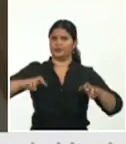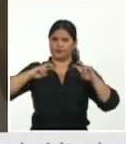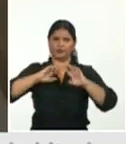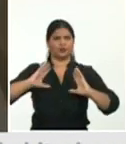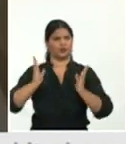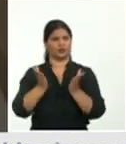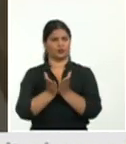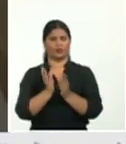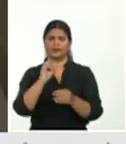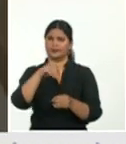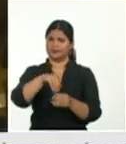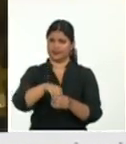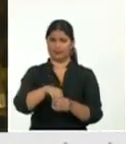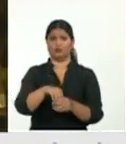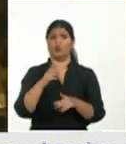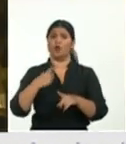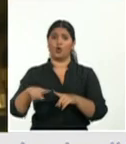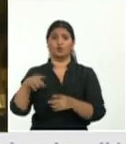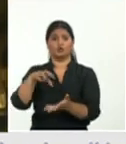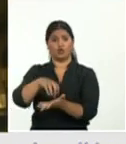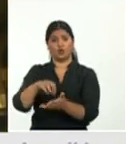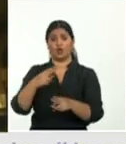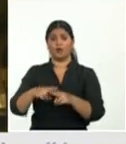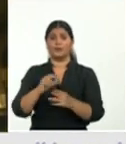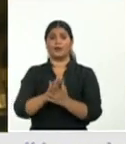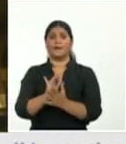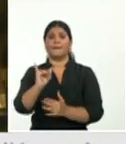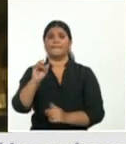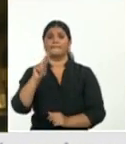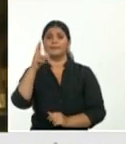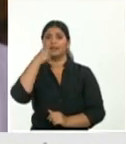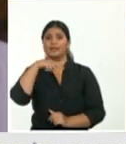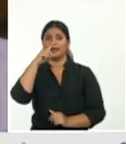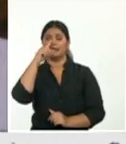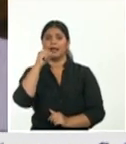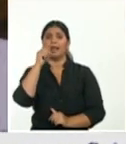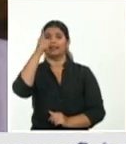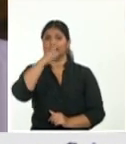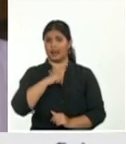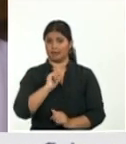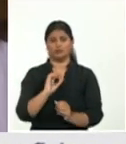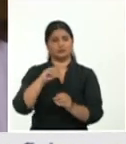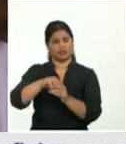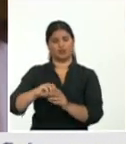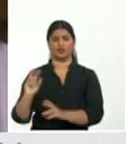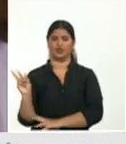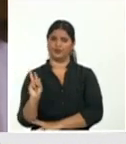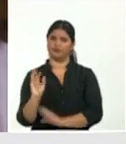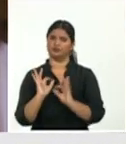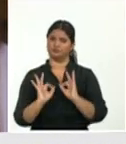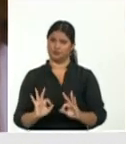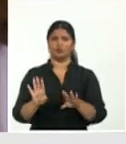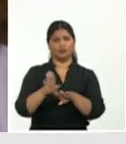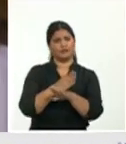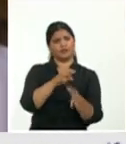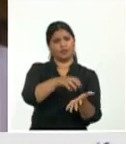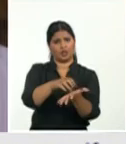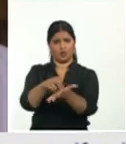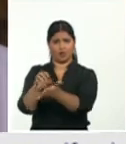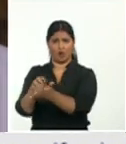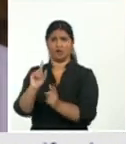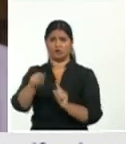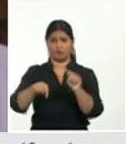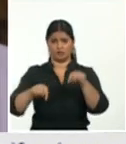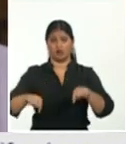el estado Miranda, en el centro de Guarenas, donde labora la Brigada Médica Cubana. También en la atención especializada en los 6 centros regionales